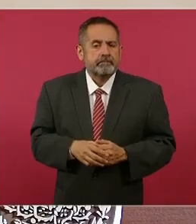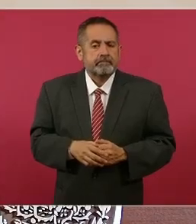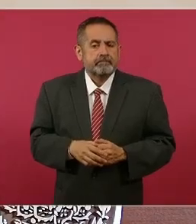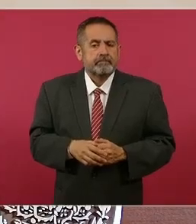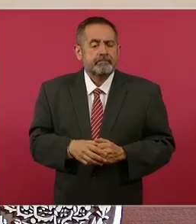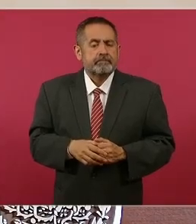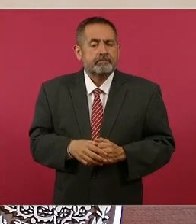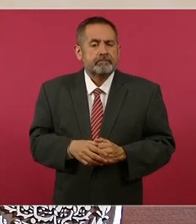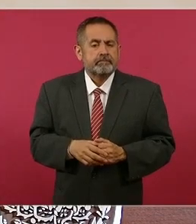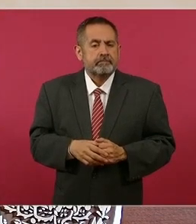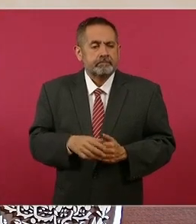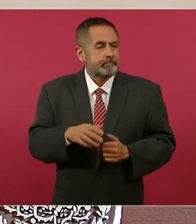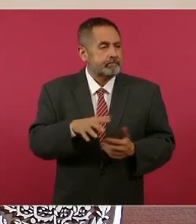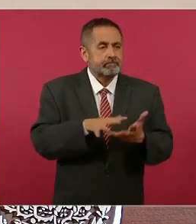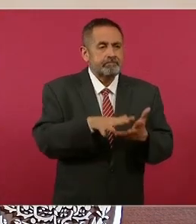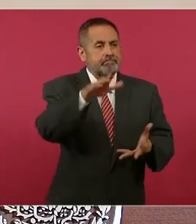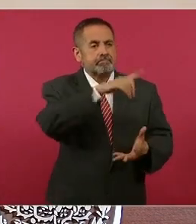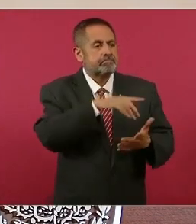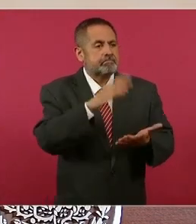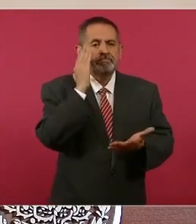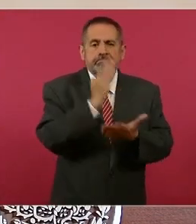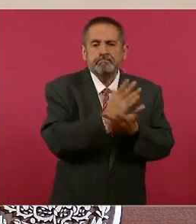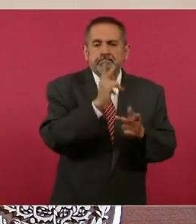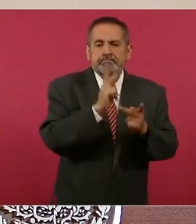estaba detenido.